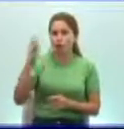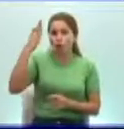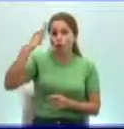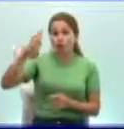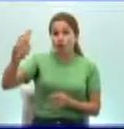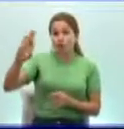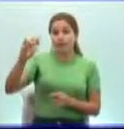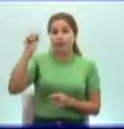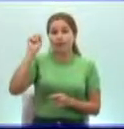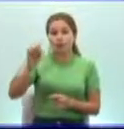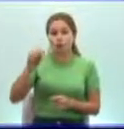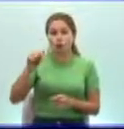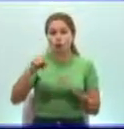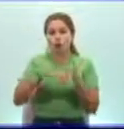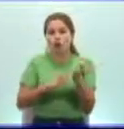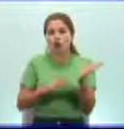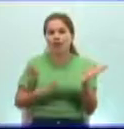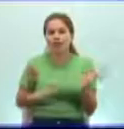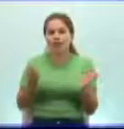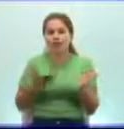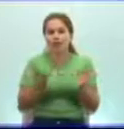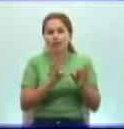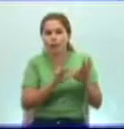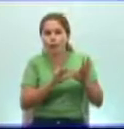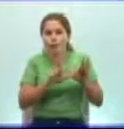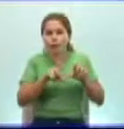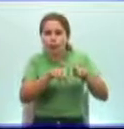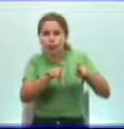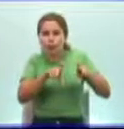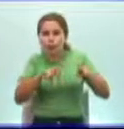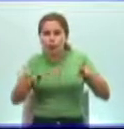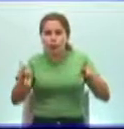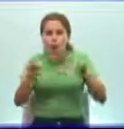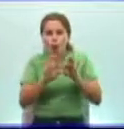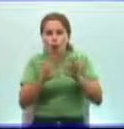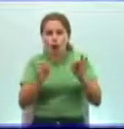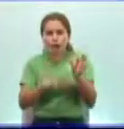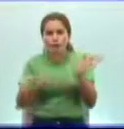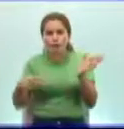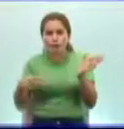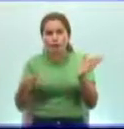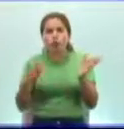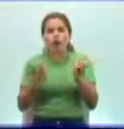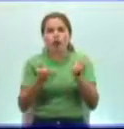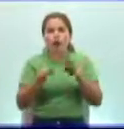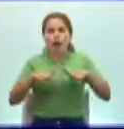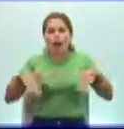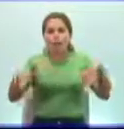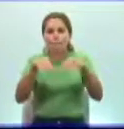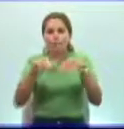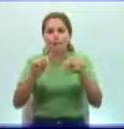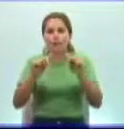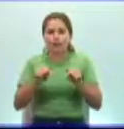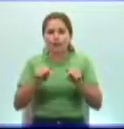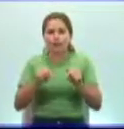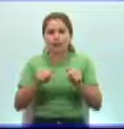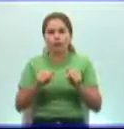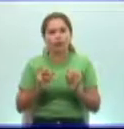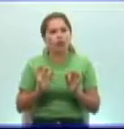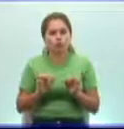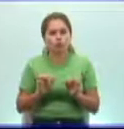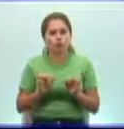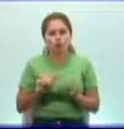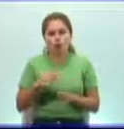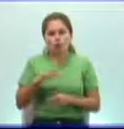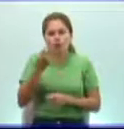práctica que una corriente eléctrica circulando a lo largo de un cable conductor produce un campo magnético en su entorno. Bueno, pues también